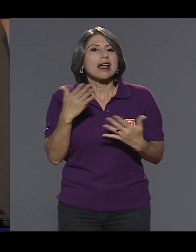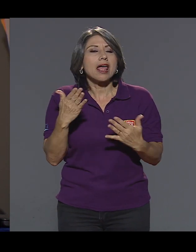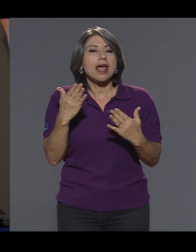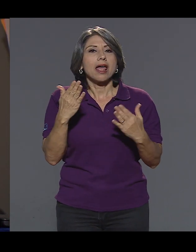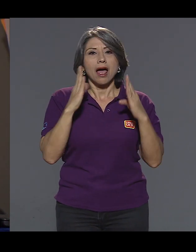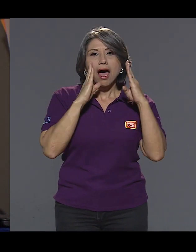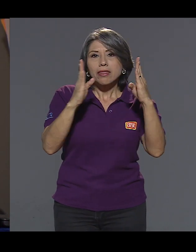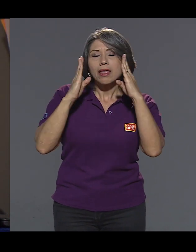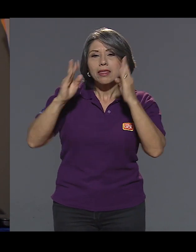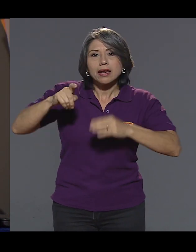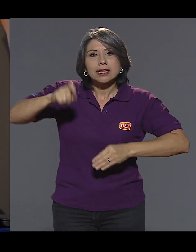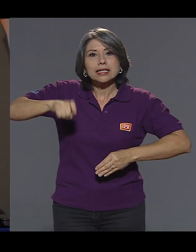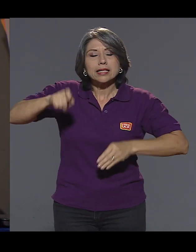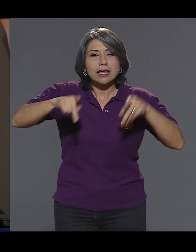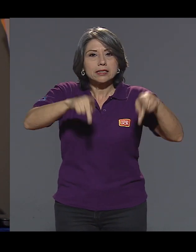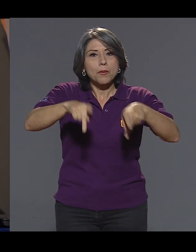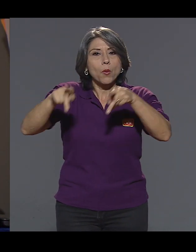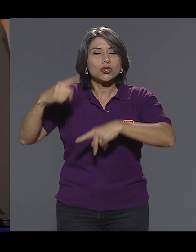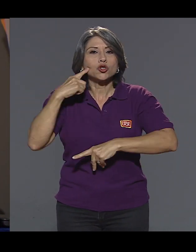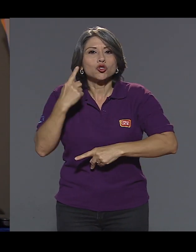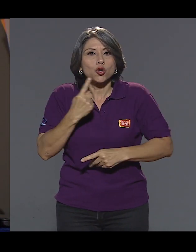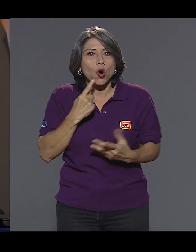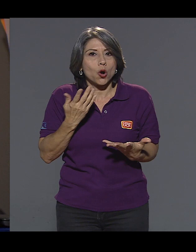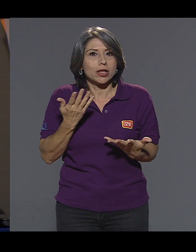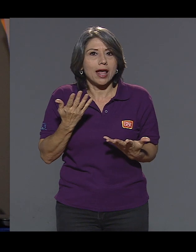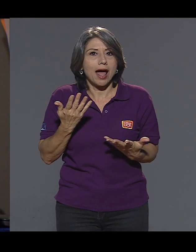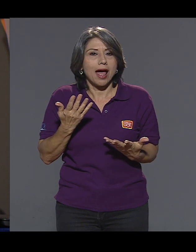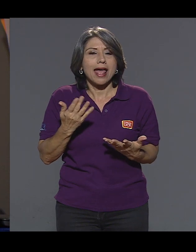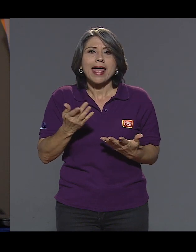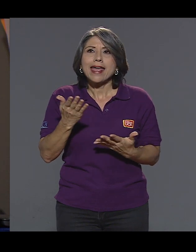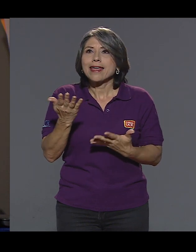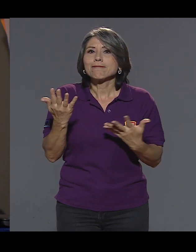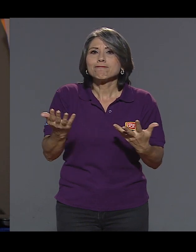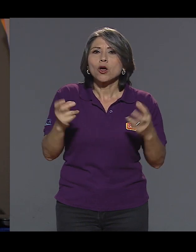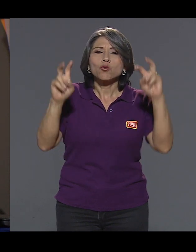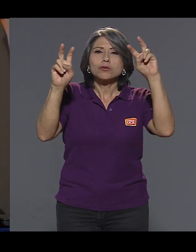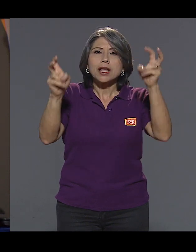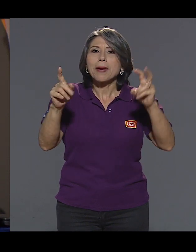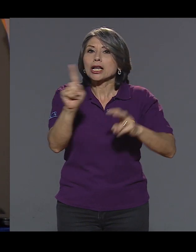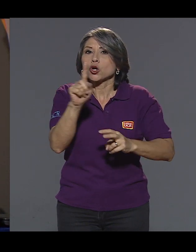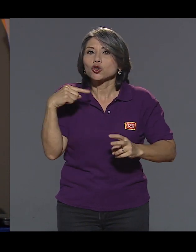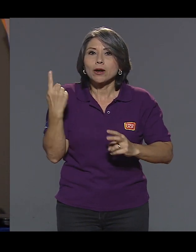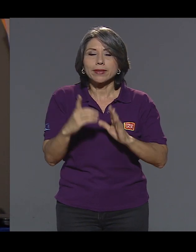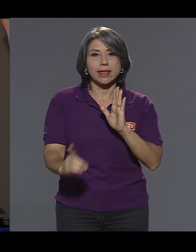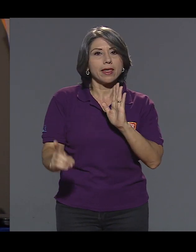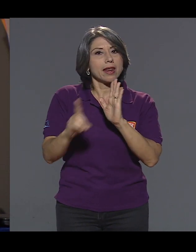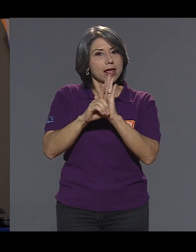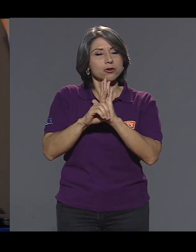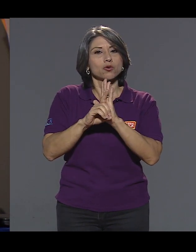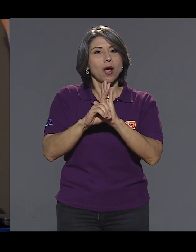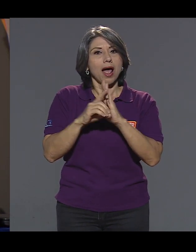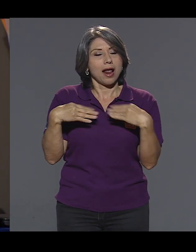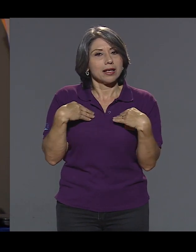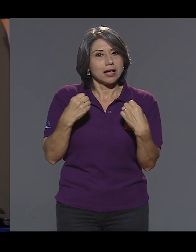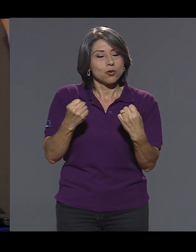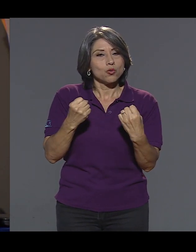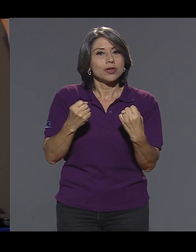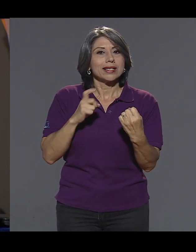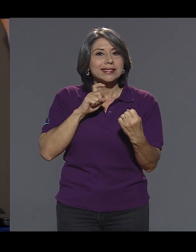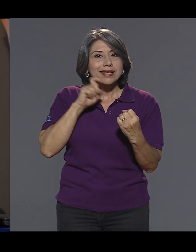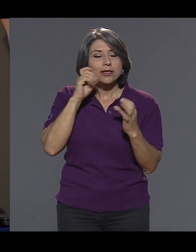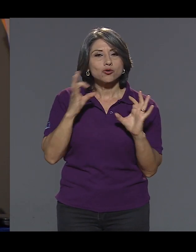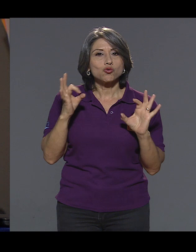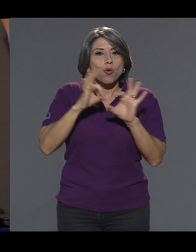de la población sorda en algo que ya no solo es el derecho a la salud sexual y reproductiva,